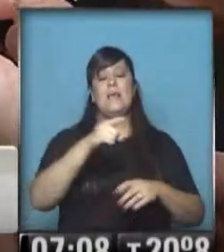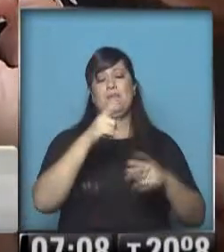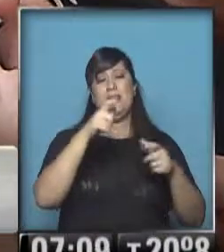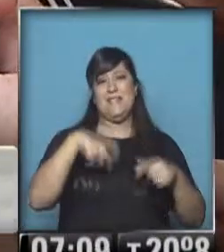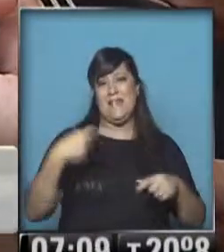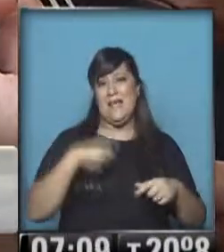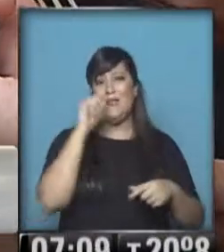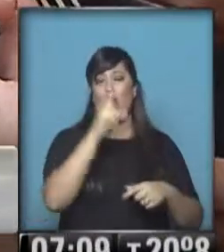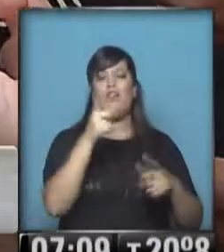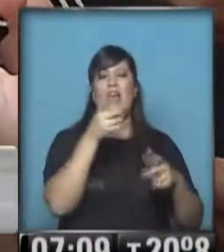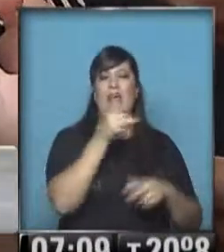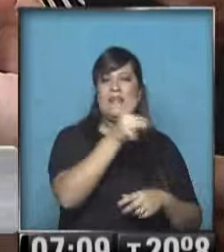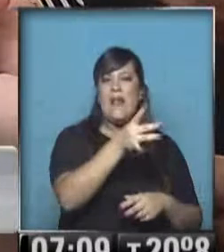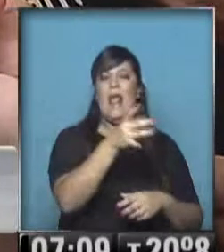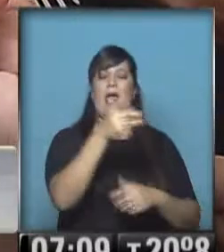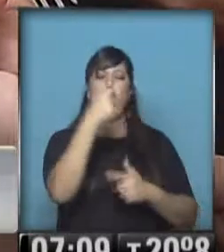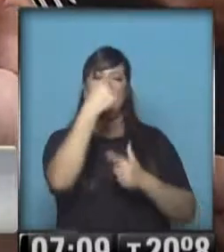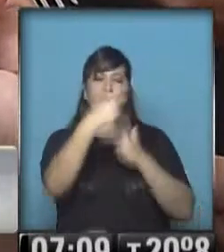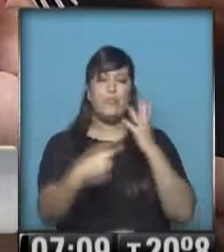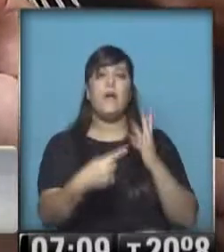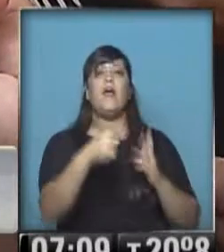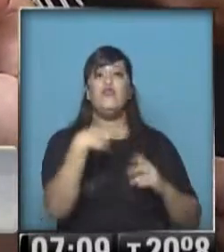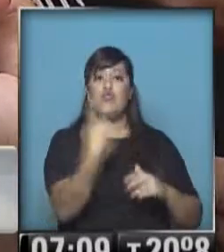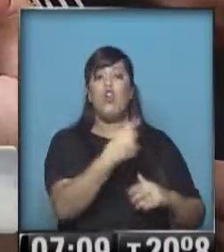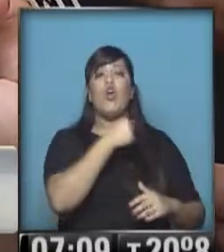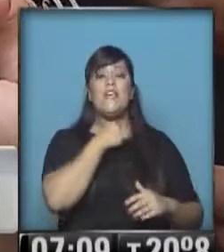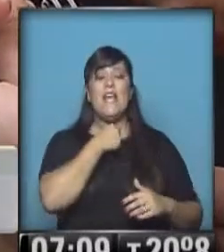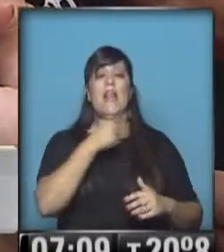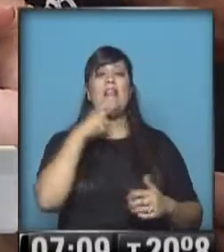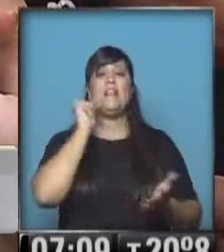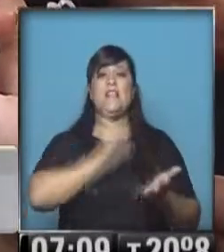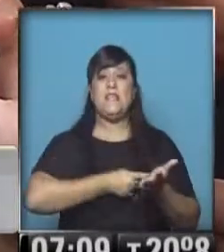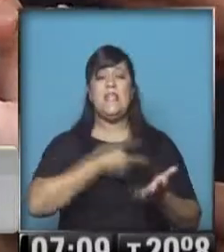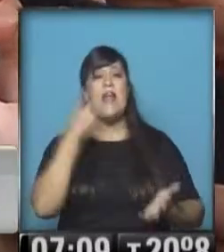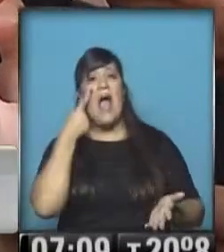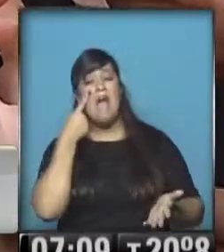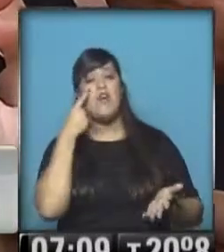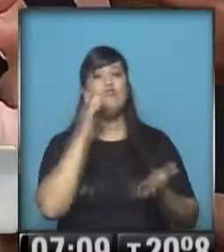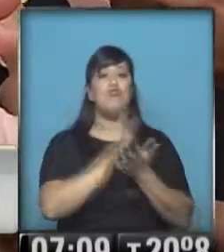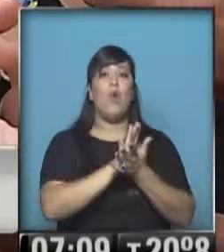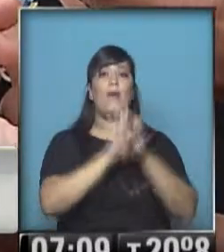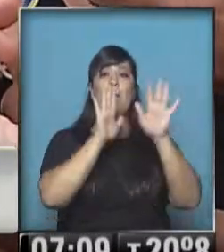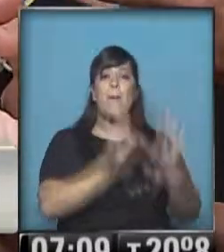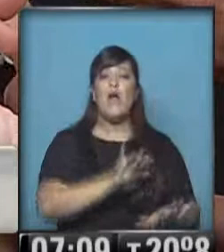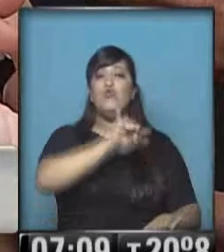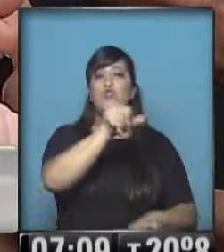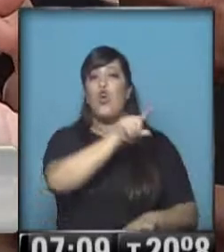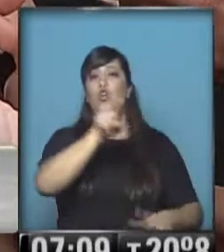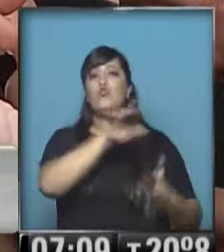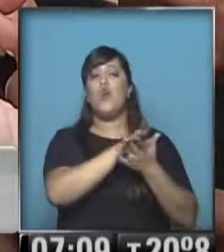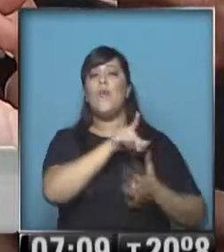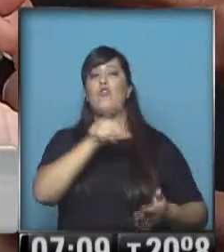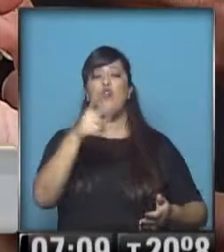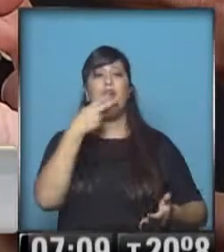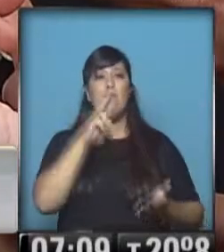también hoy porque dicen que quieren definir si se toma o no medidas en rechazo al impuesto a las ganancias.